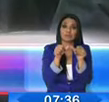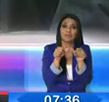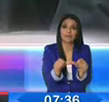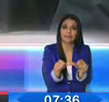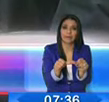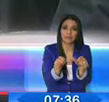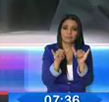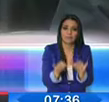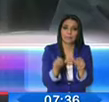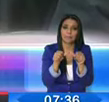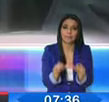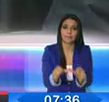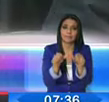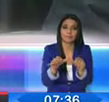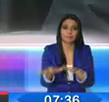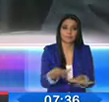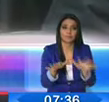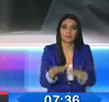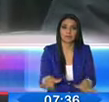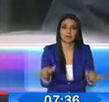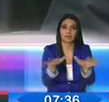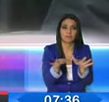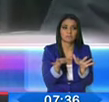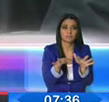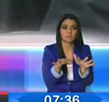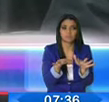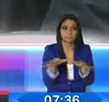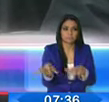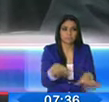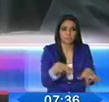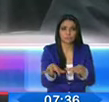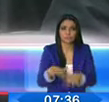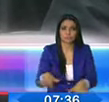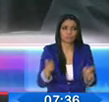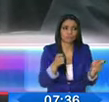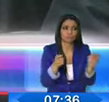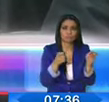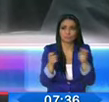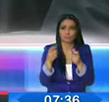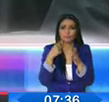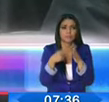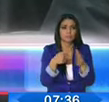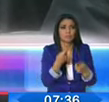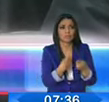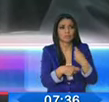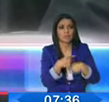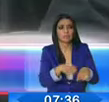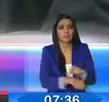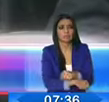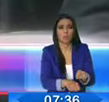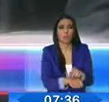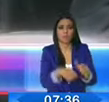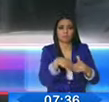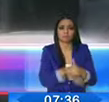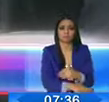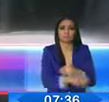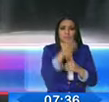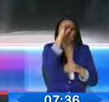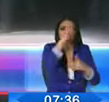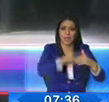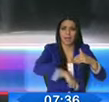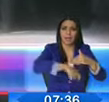acciones en territorios estamos controlando donde se expenden los explosivos y también el control de armas